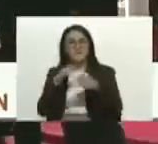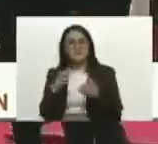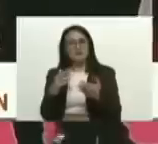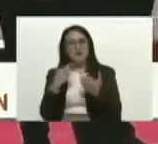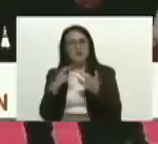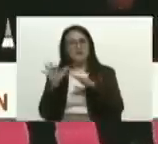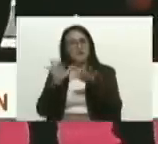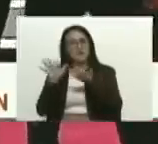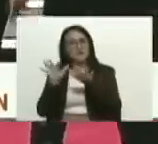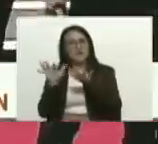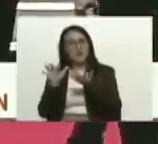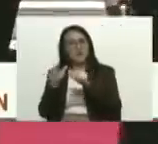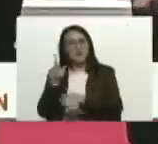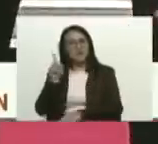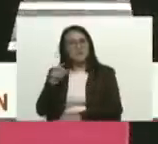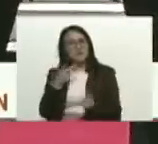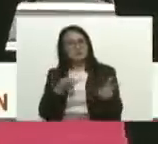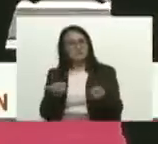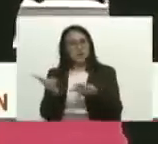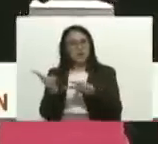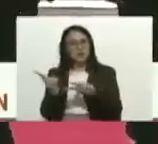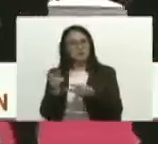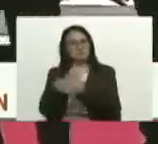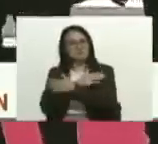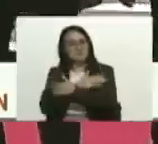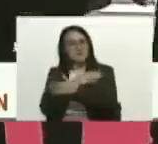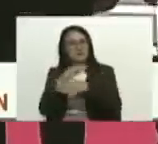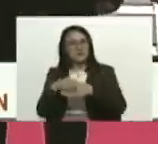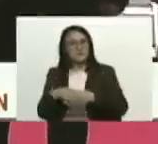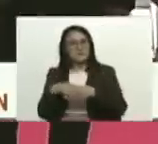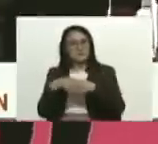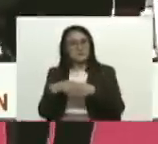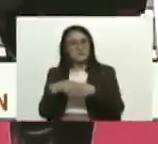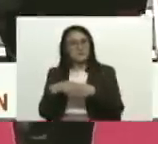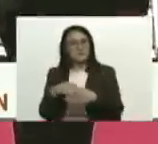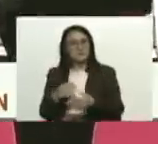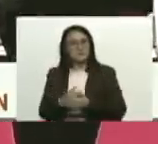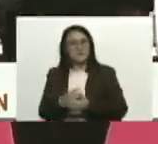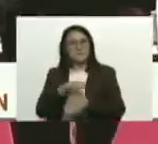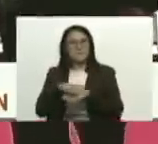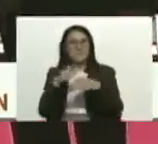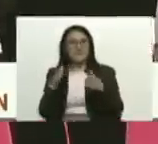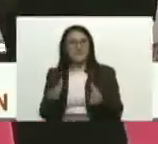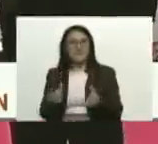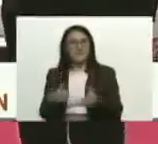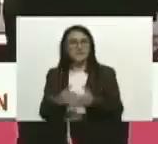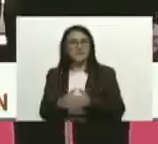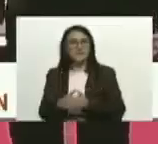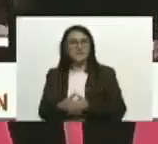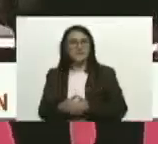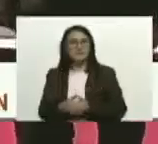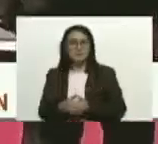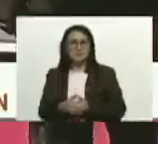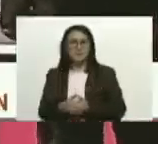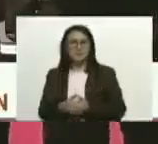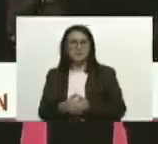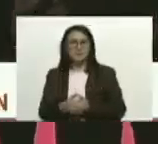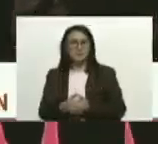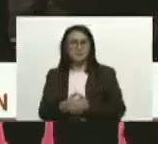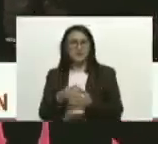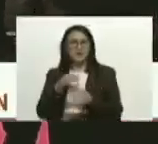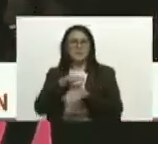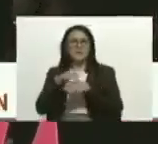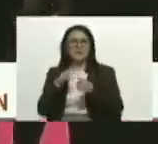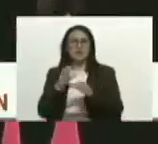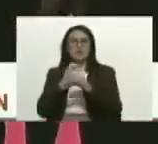Relaciones Exteriores. Asimismo, también es recibido y estrecha su mano con el ministro del Poder Popular para el Transporte, Ramón